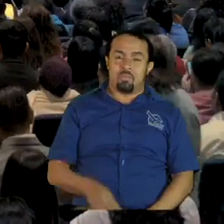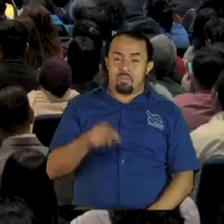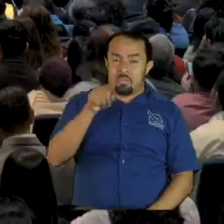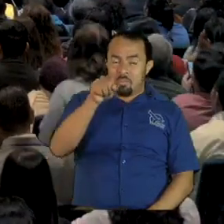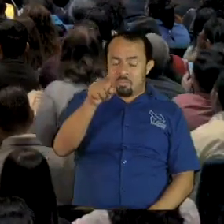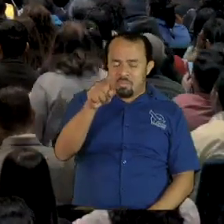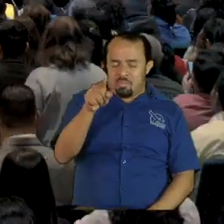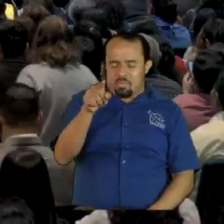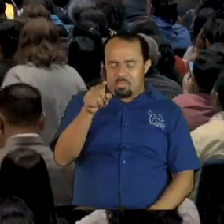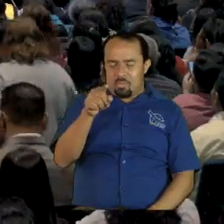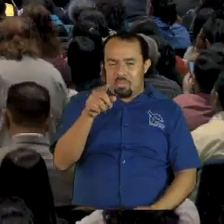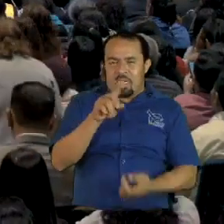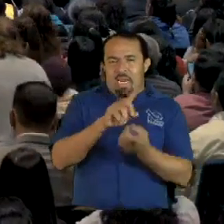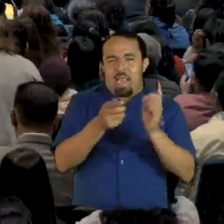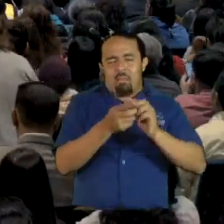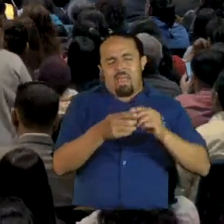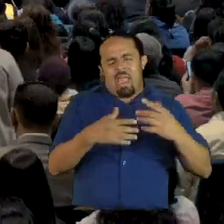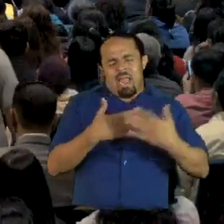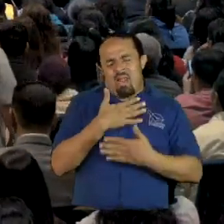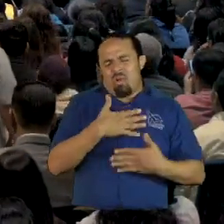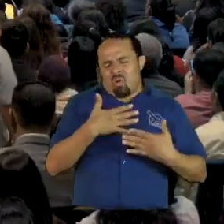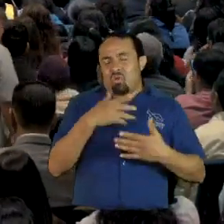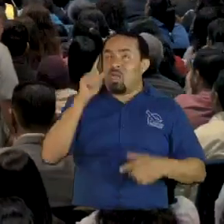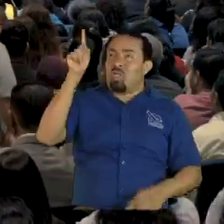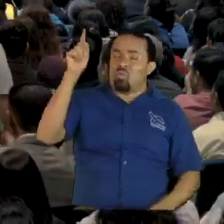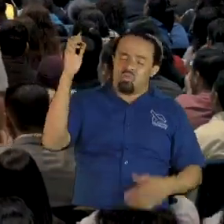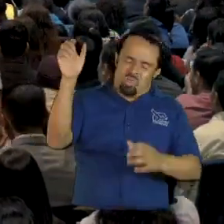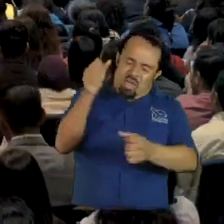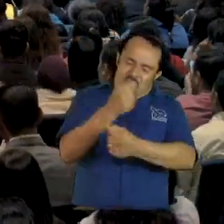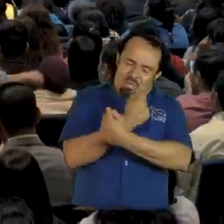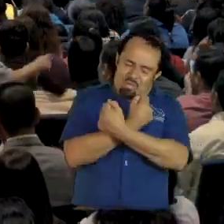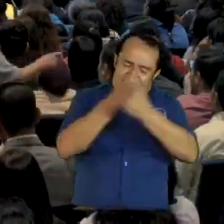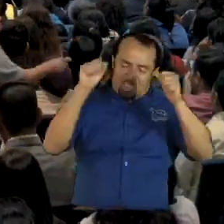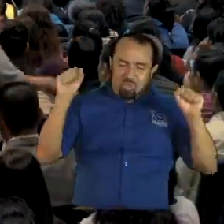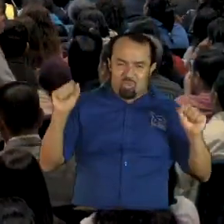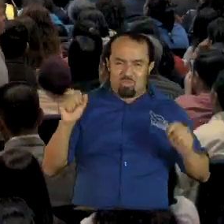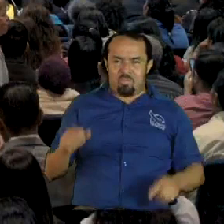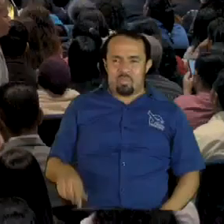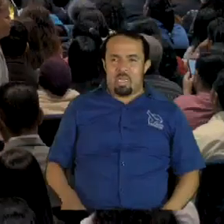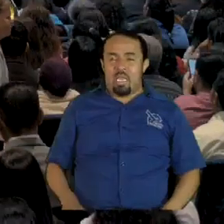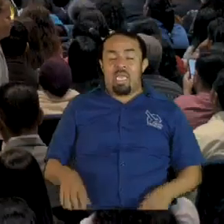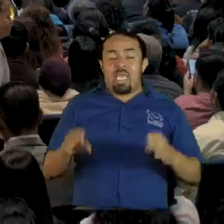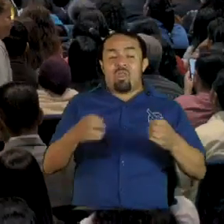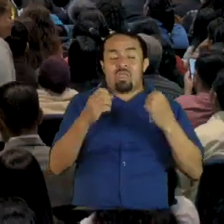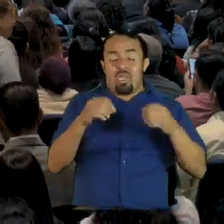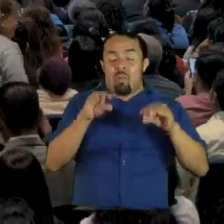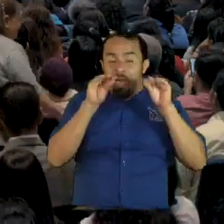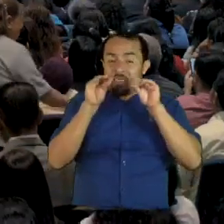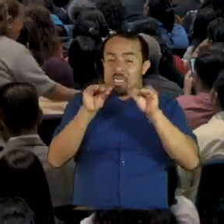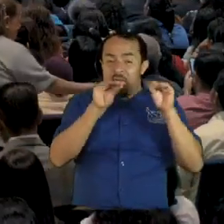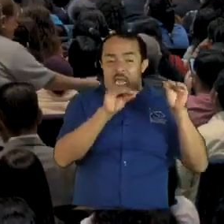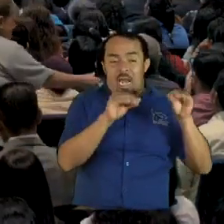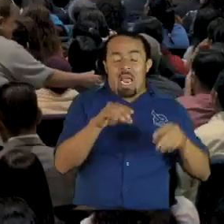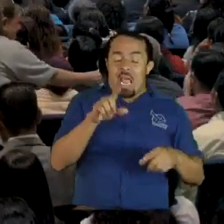Restitúyeme el gozo de tu salvación y sosténme con un espíritu poder. Y cuando esto haya sucedido, le voy a enseñar a los pecadores.